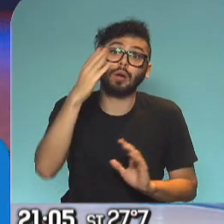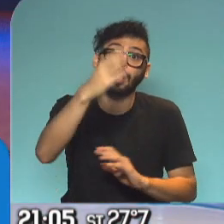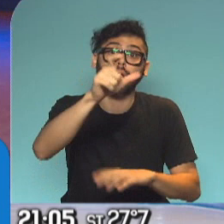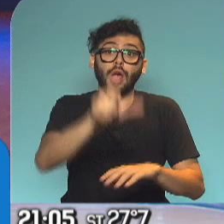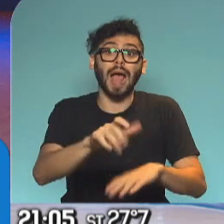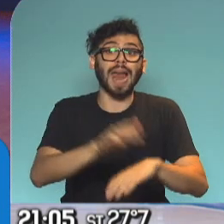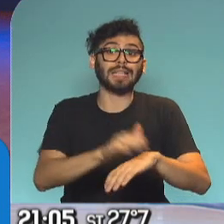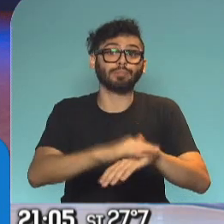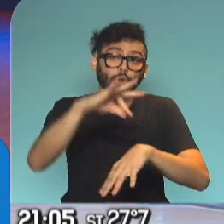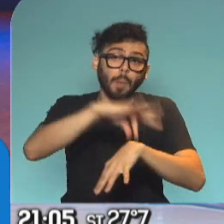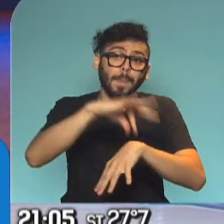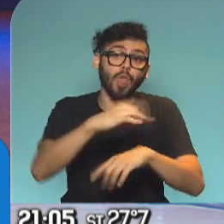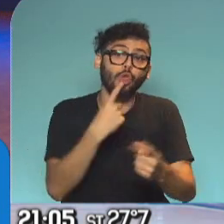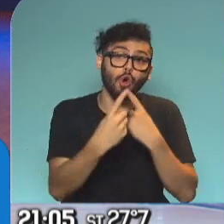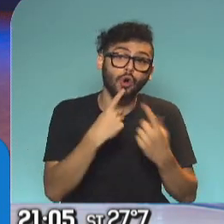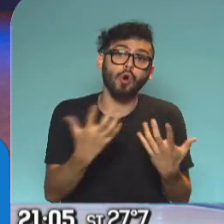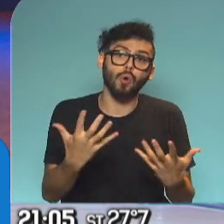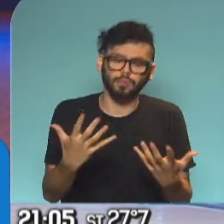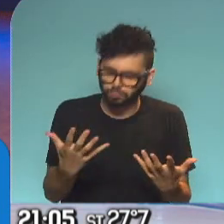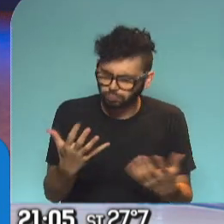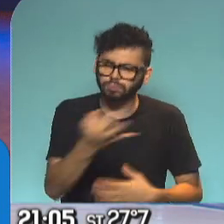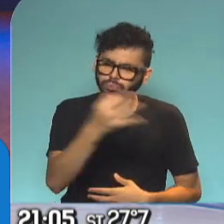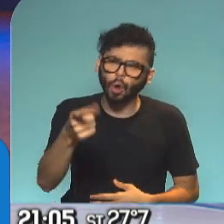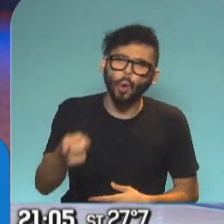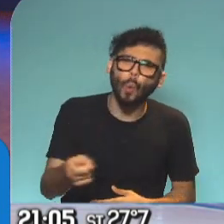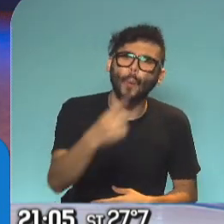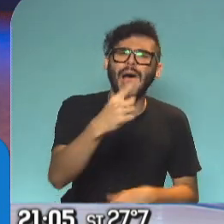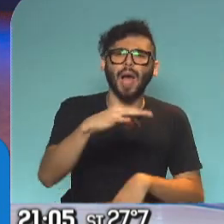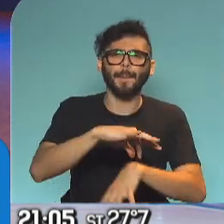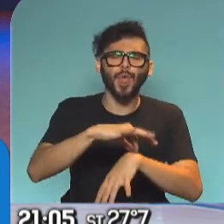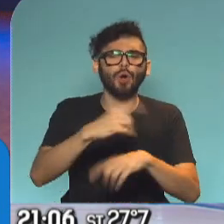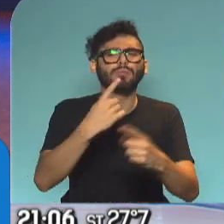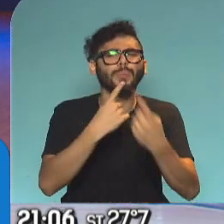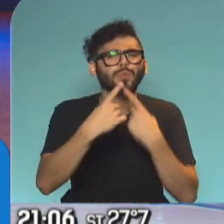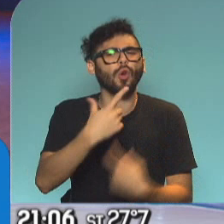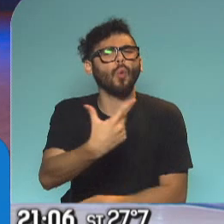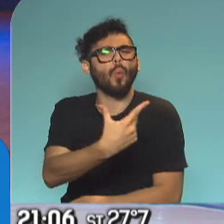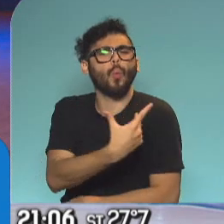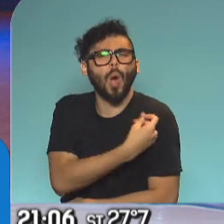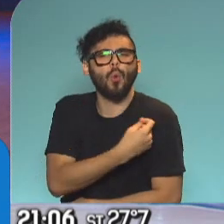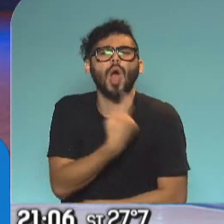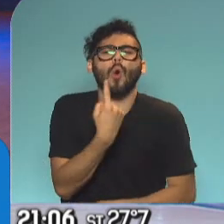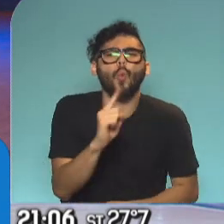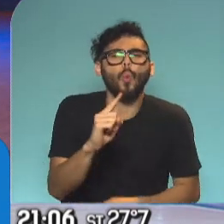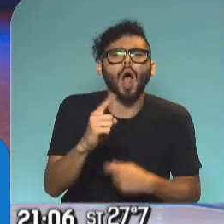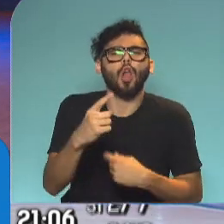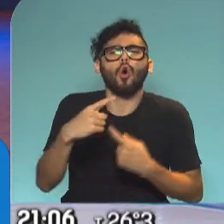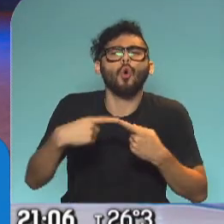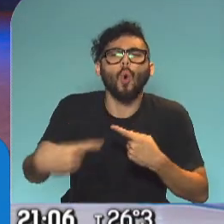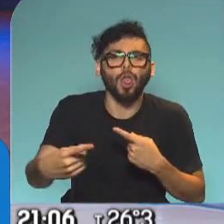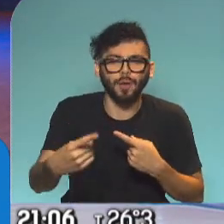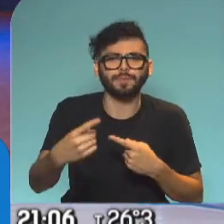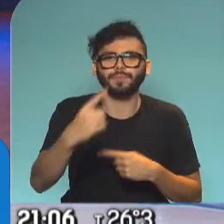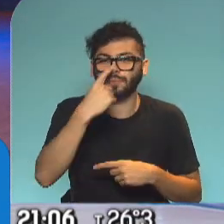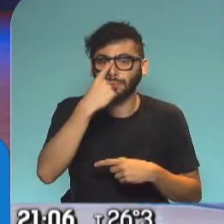responsable de su salud, con su médico de cabecera. Vaya a su médico, consulte con su médico qué ponerse y cuándo ponérsela. Vamos